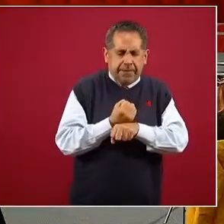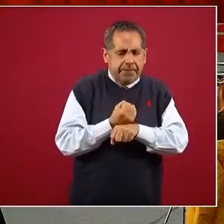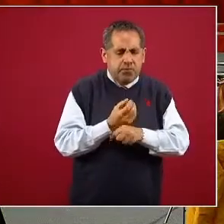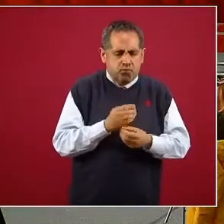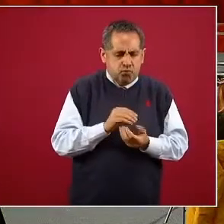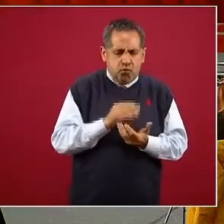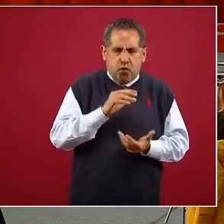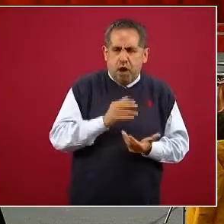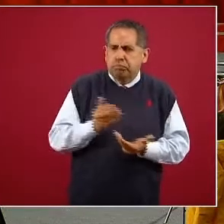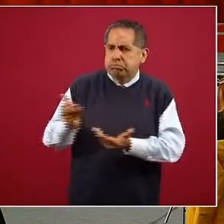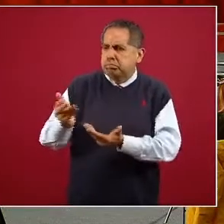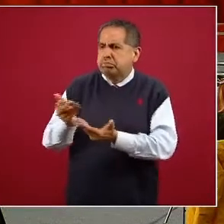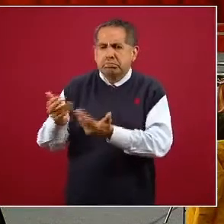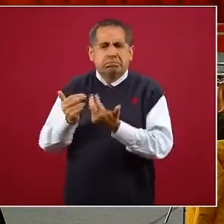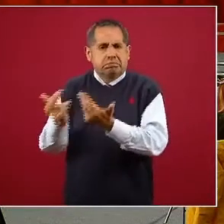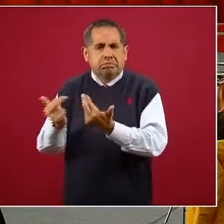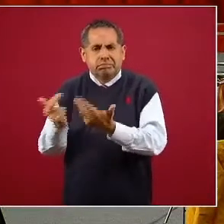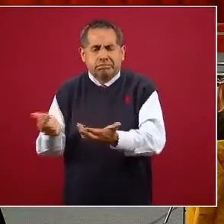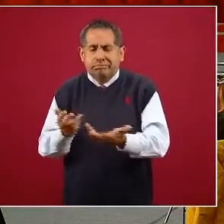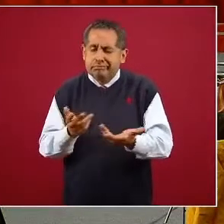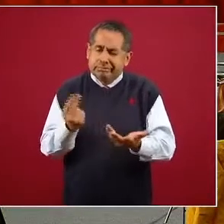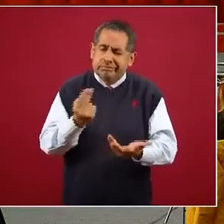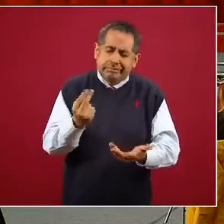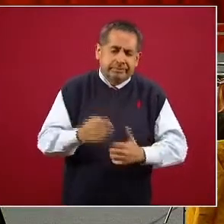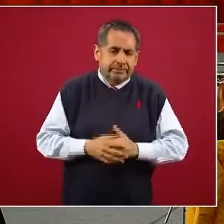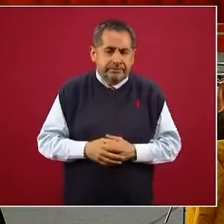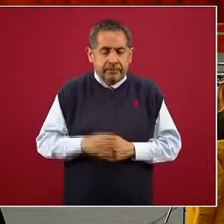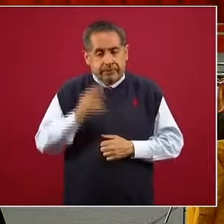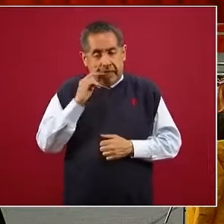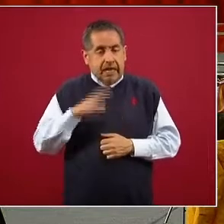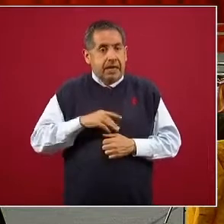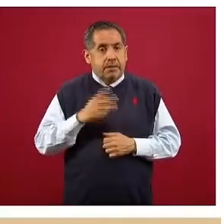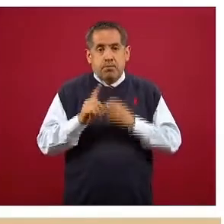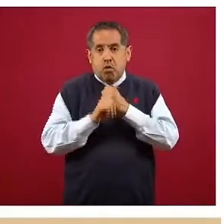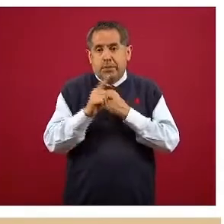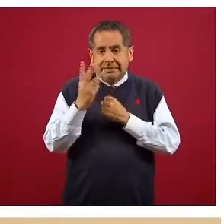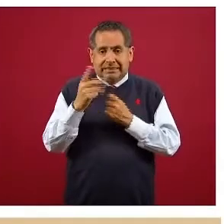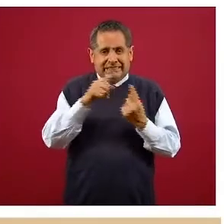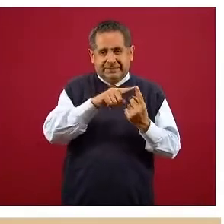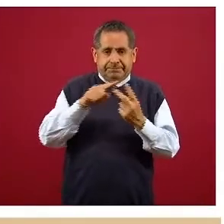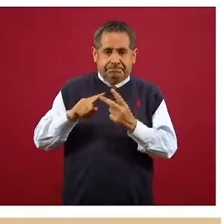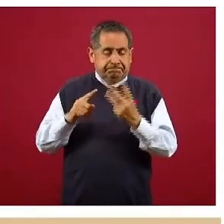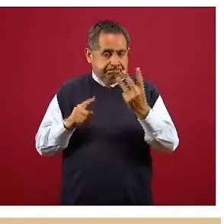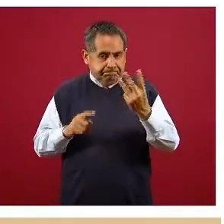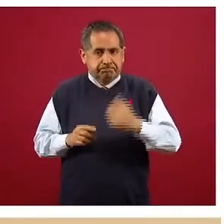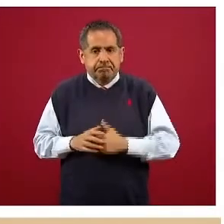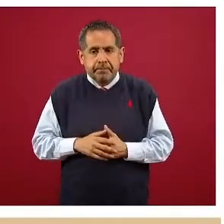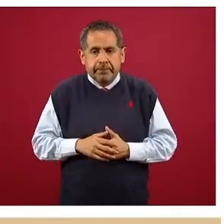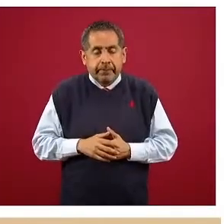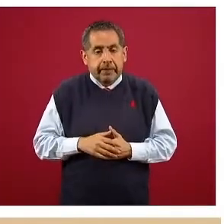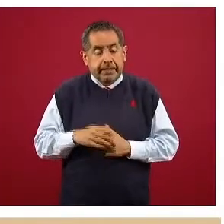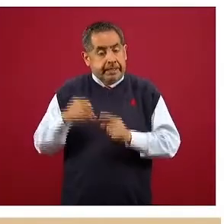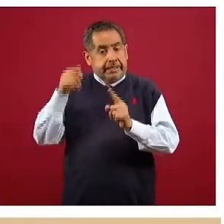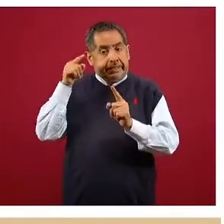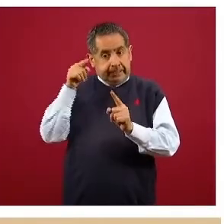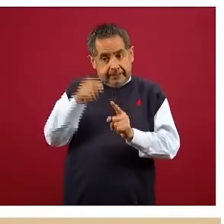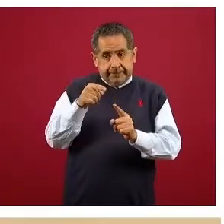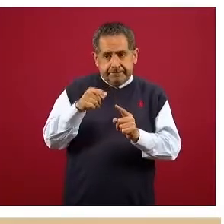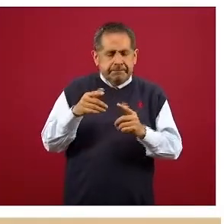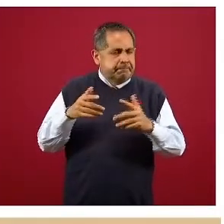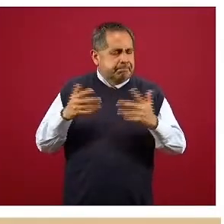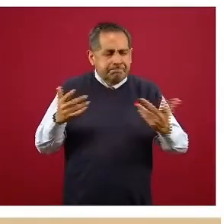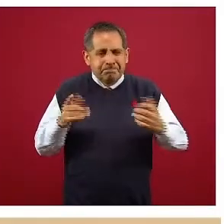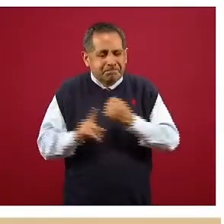problemática, que se ha estructurado, como ustedes la pueden ver, en 3 partes. Sin embargo, la parte central de este